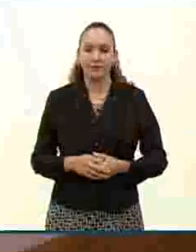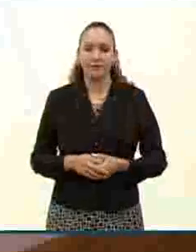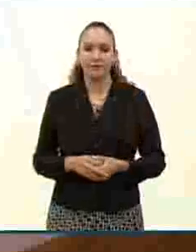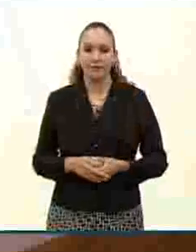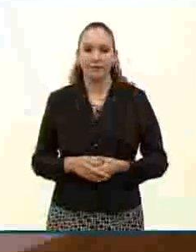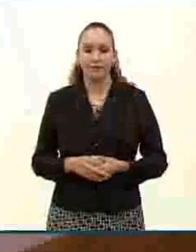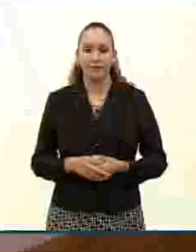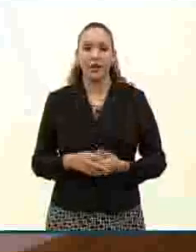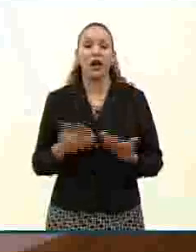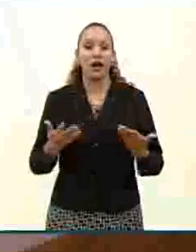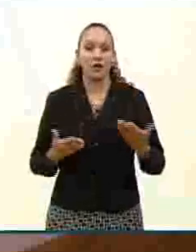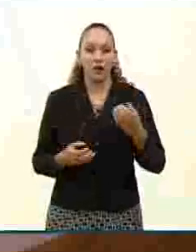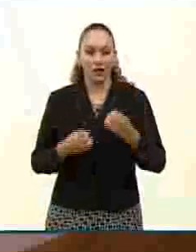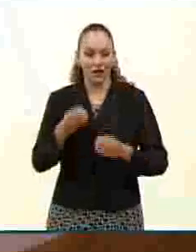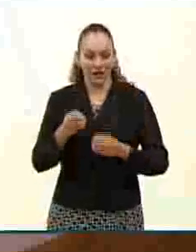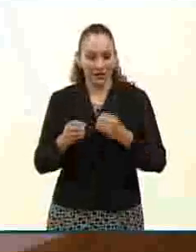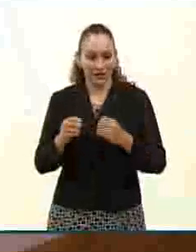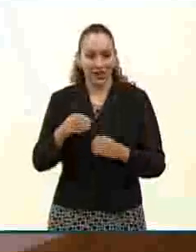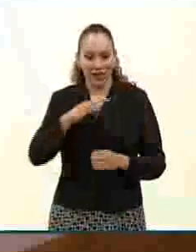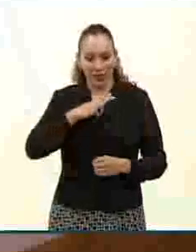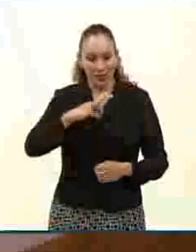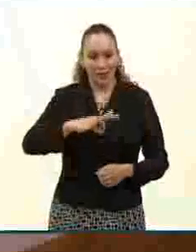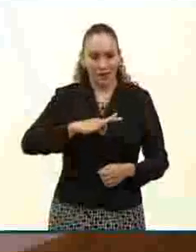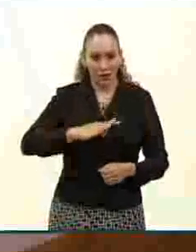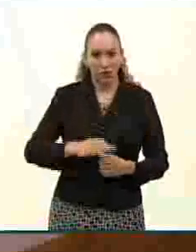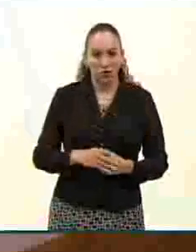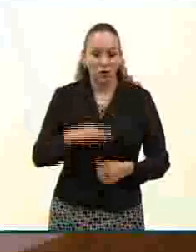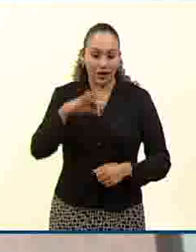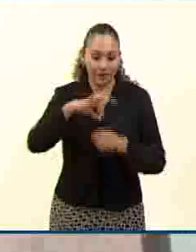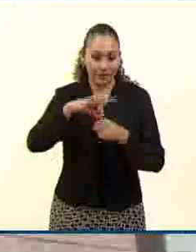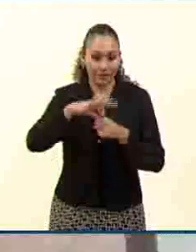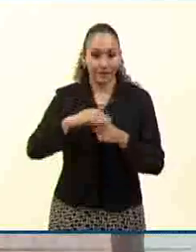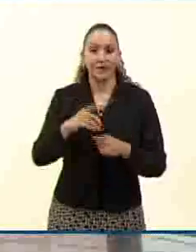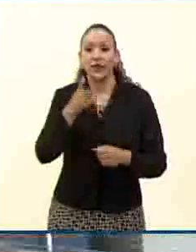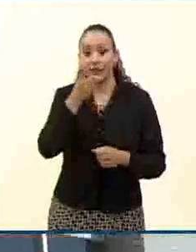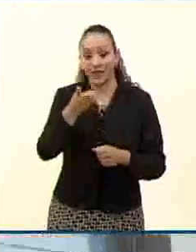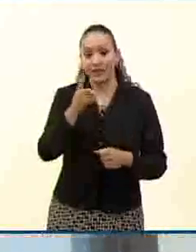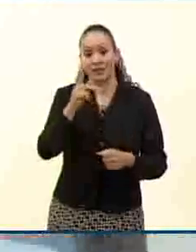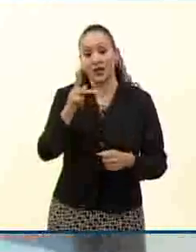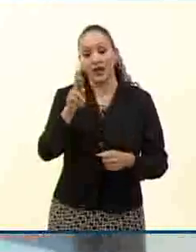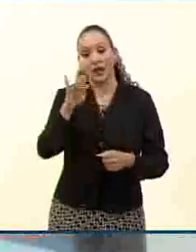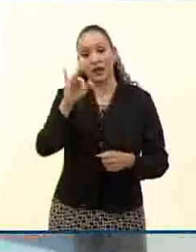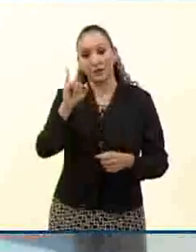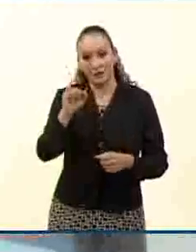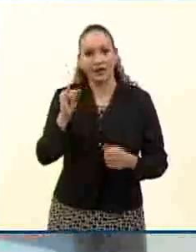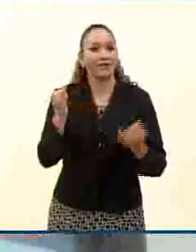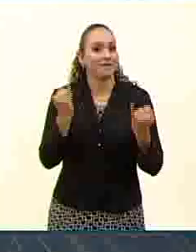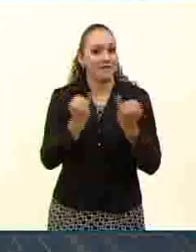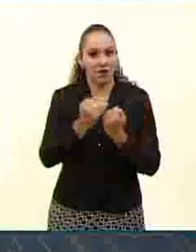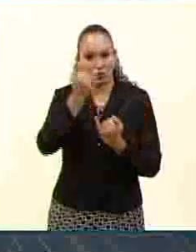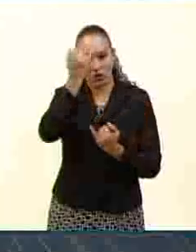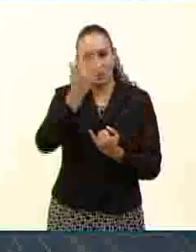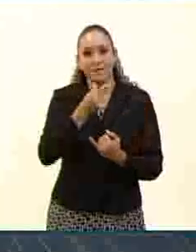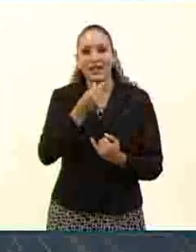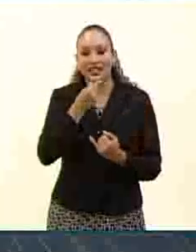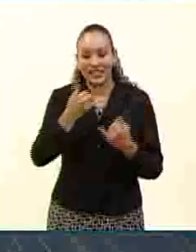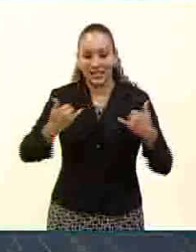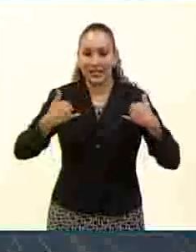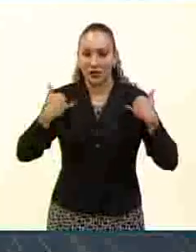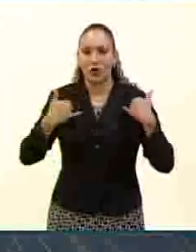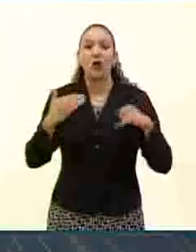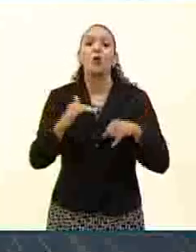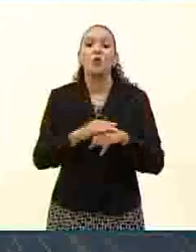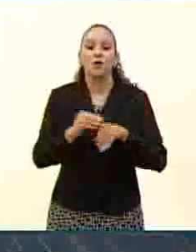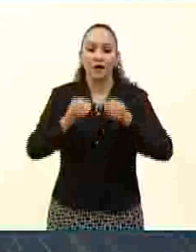Por su parte, la Sala Regional Toluca del Tribunal Electoral confirmó que el PRI vulneró el interés superior de la infancia y adolescencia al